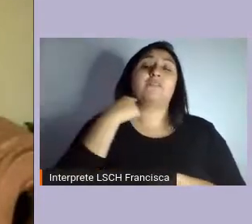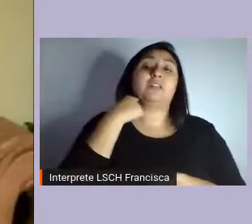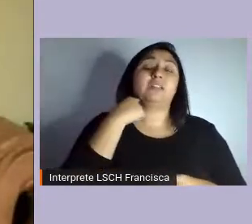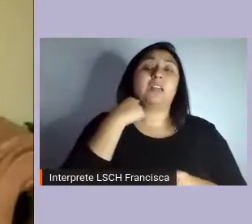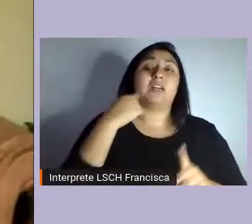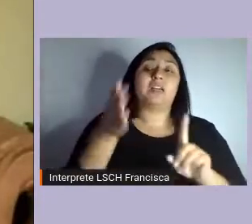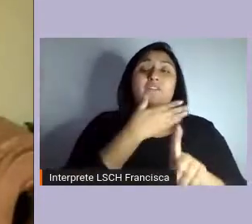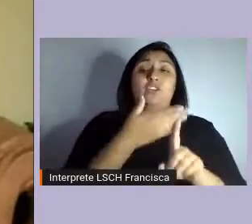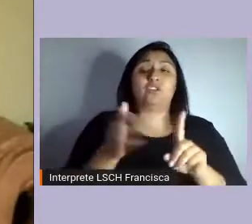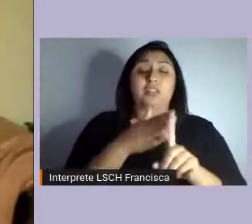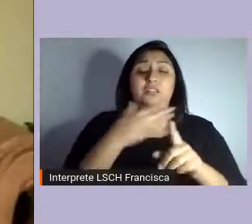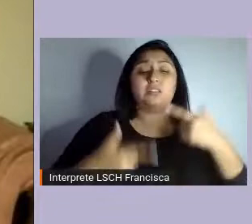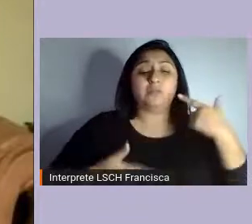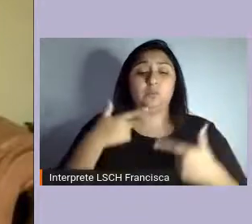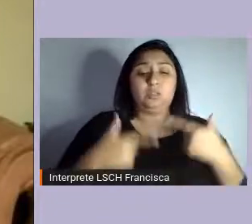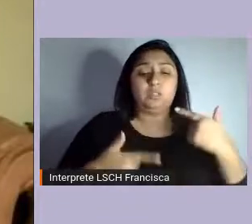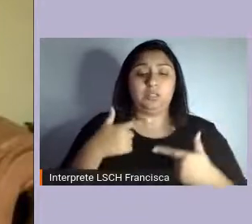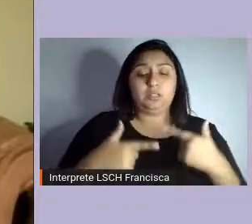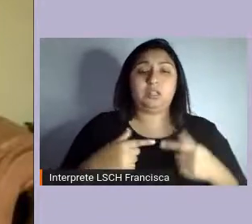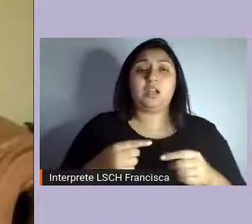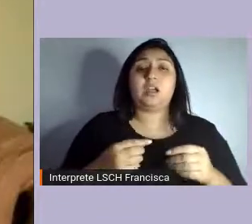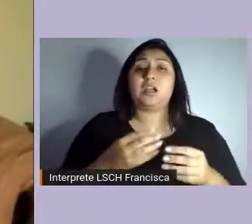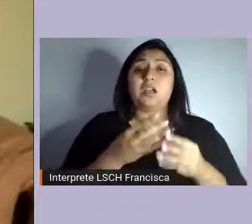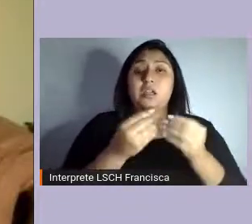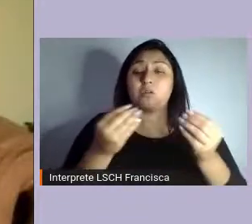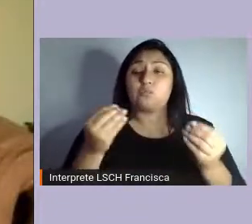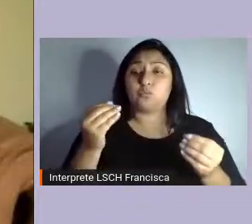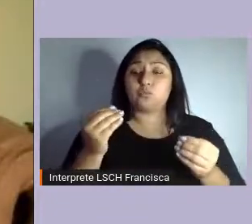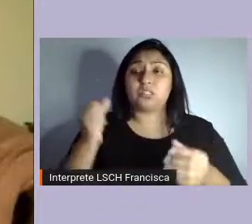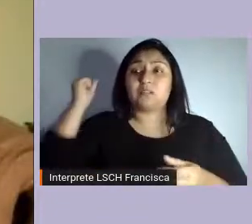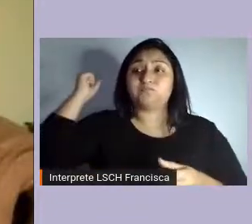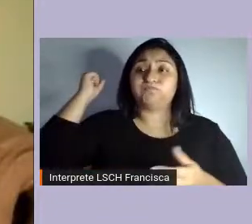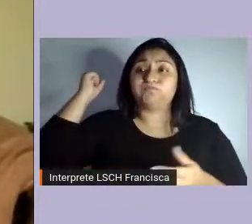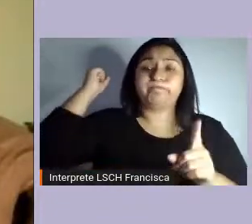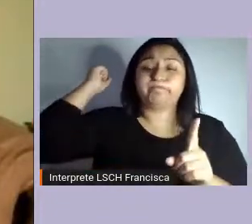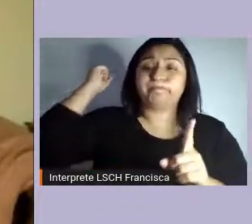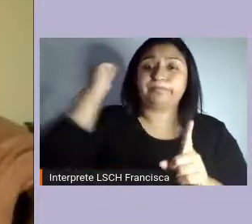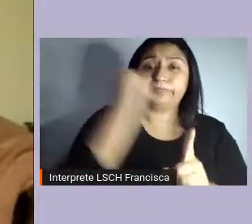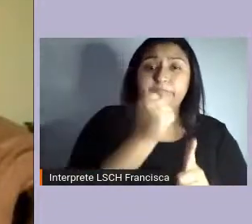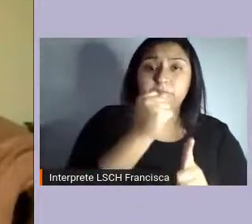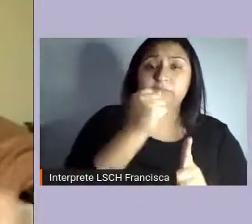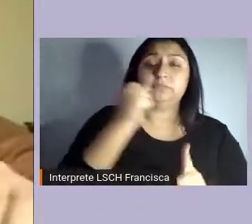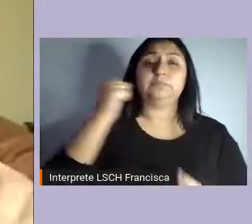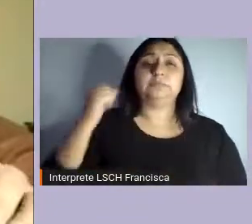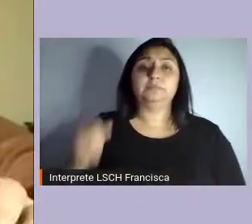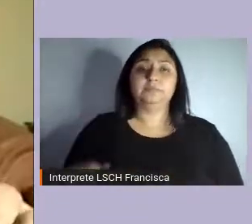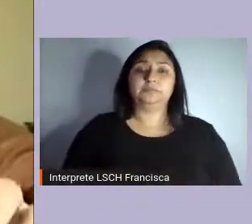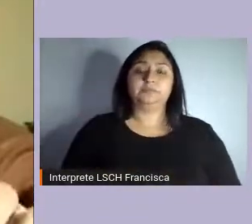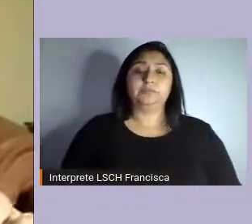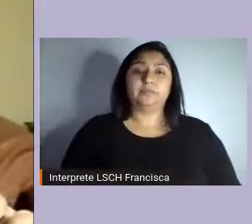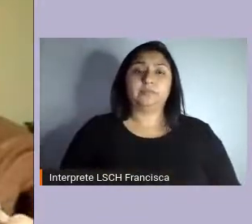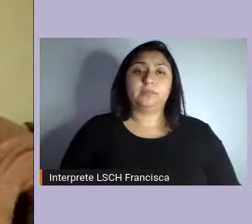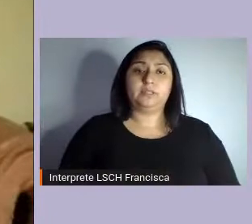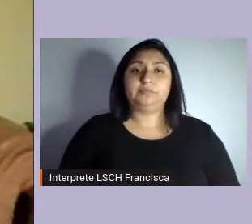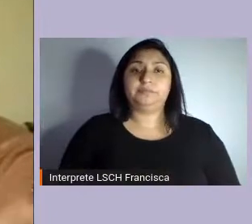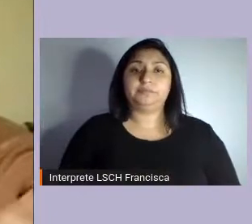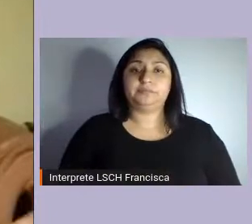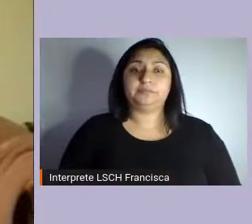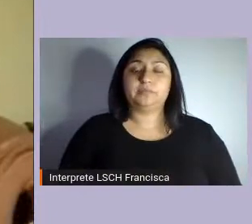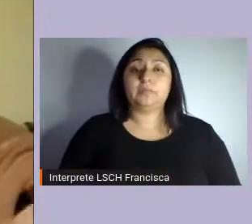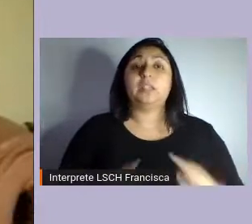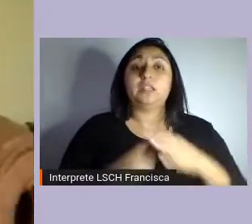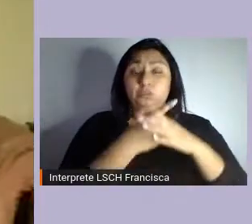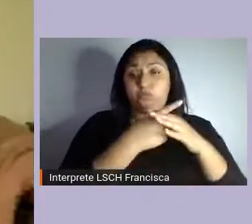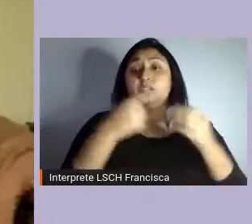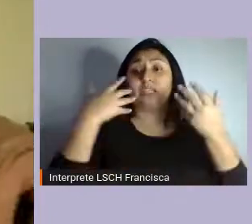género, muchas de ellas asesinadas de femicidio. Y aparece entonces ya en las décimas un